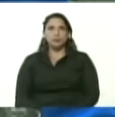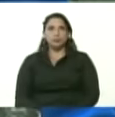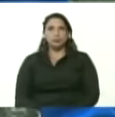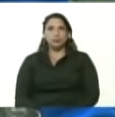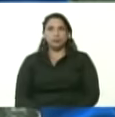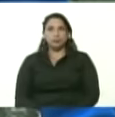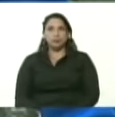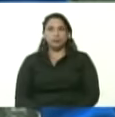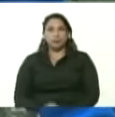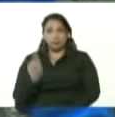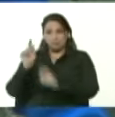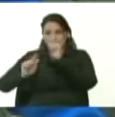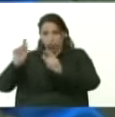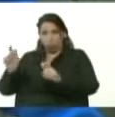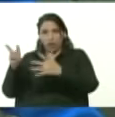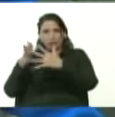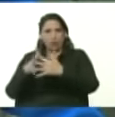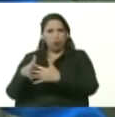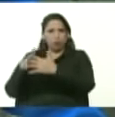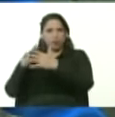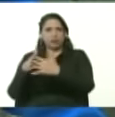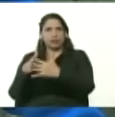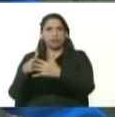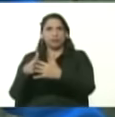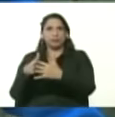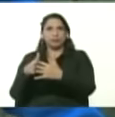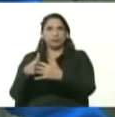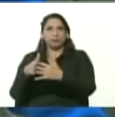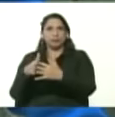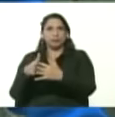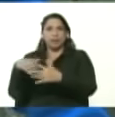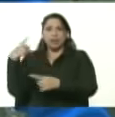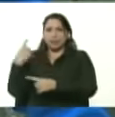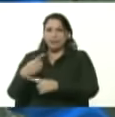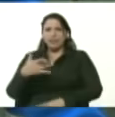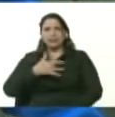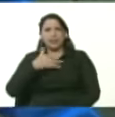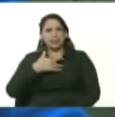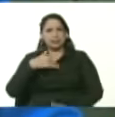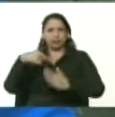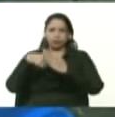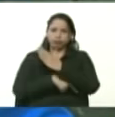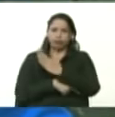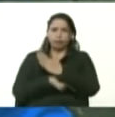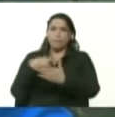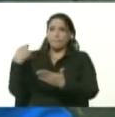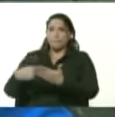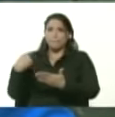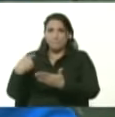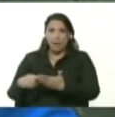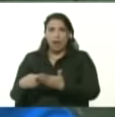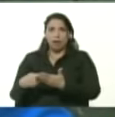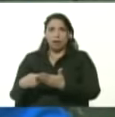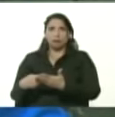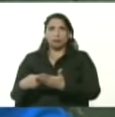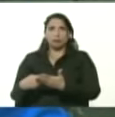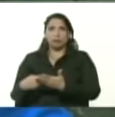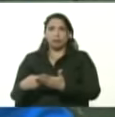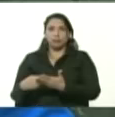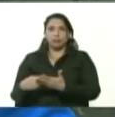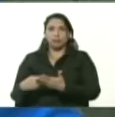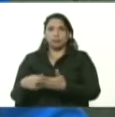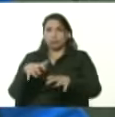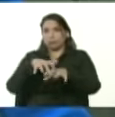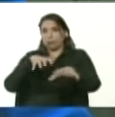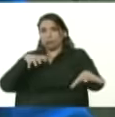Los ciudadanos estadounidenses deben sentir profundo, los que pagan impuestos, que son las vastas mayorías,